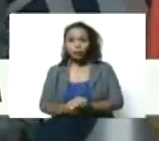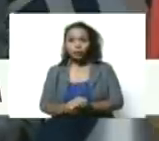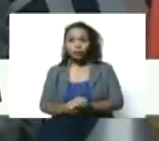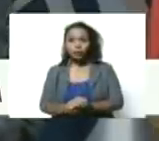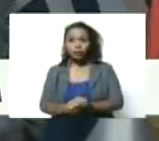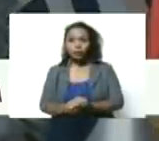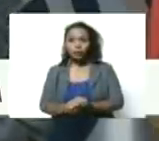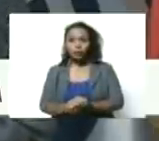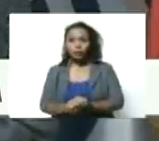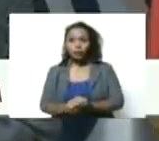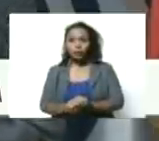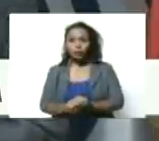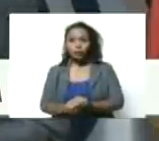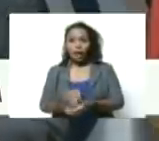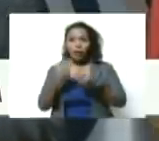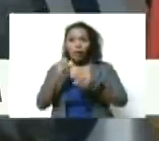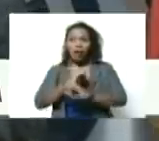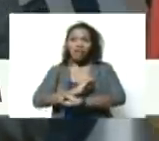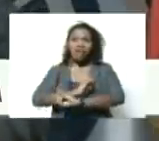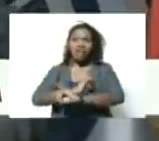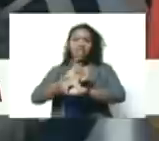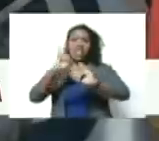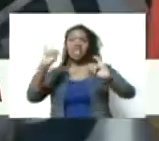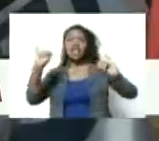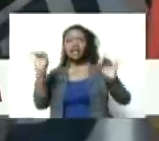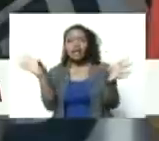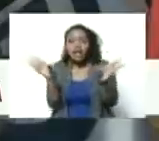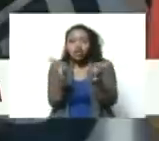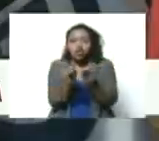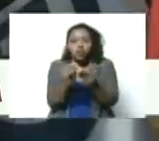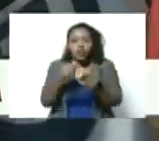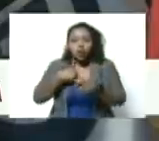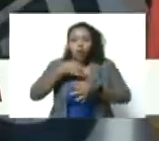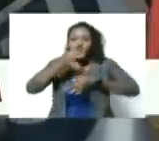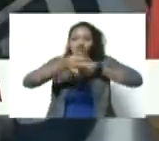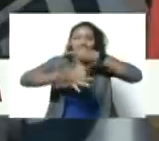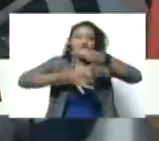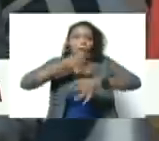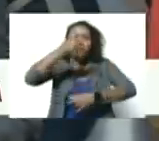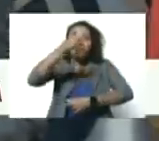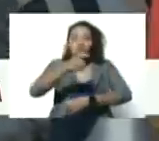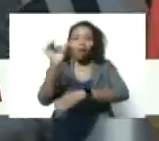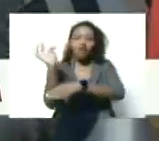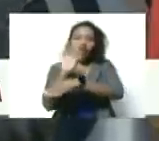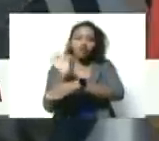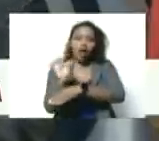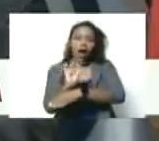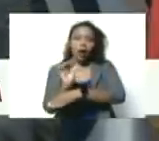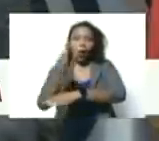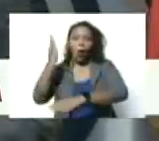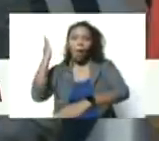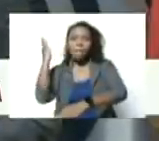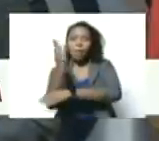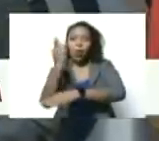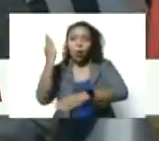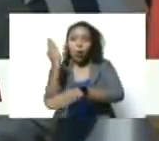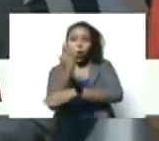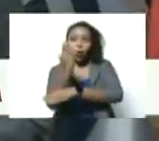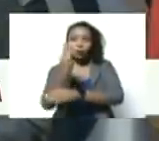Y para culminar este recuento de personas, de funcionarios condenados